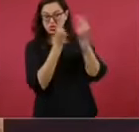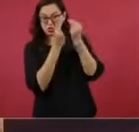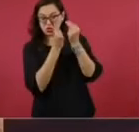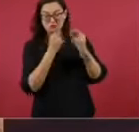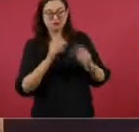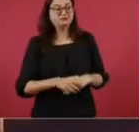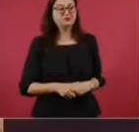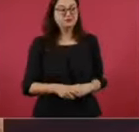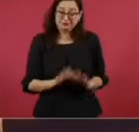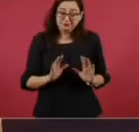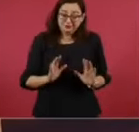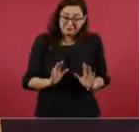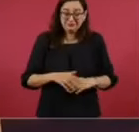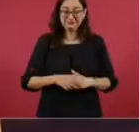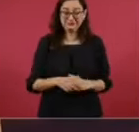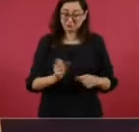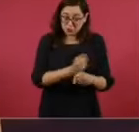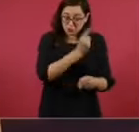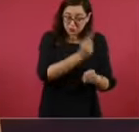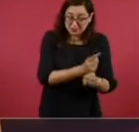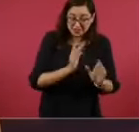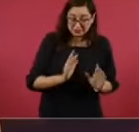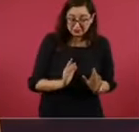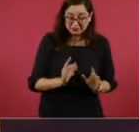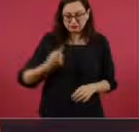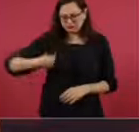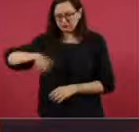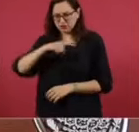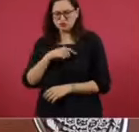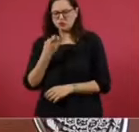Somos demócratas auténticos, sinceros,